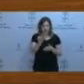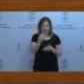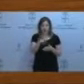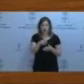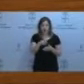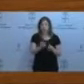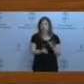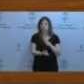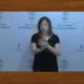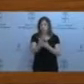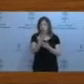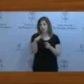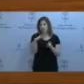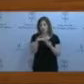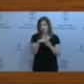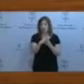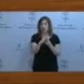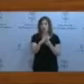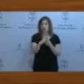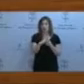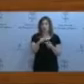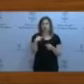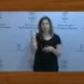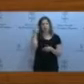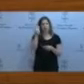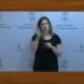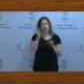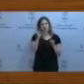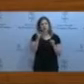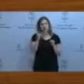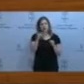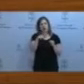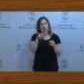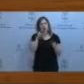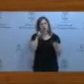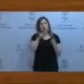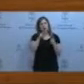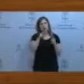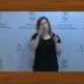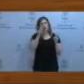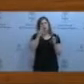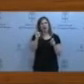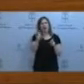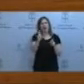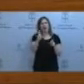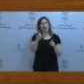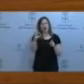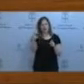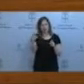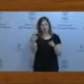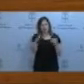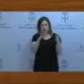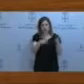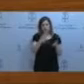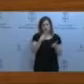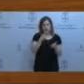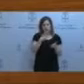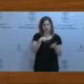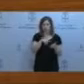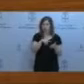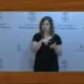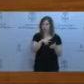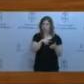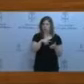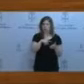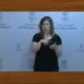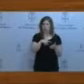ocurrir. Que creo que fue cuando nos vimos aquí por lo de Harrio, profetizó usted que éramos tan descarados que íbamos